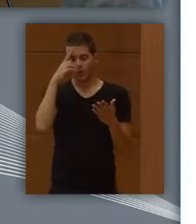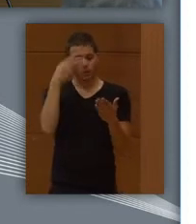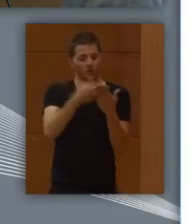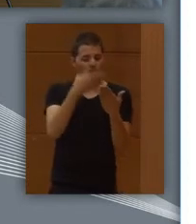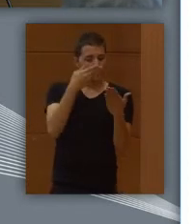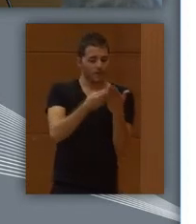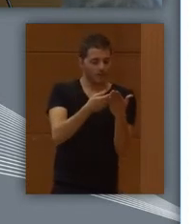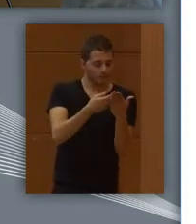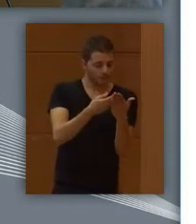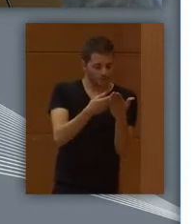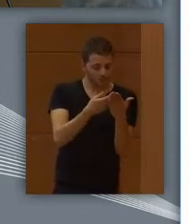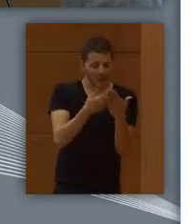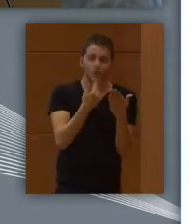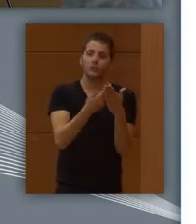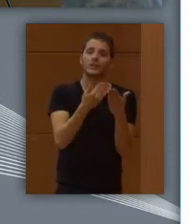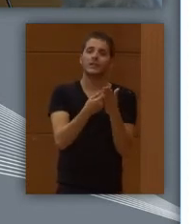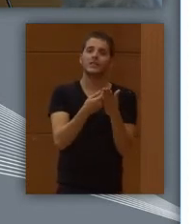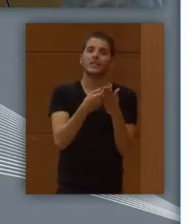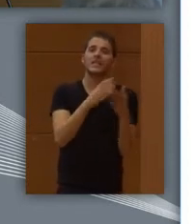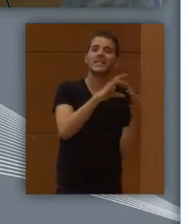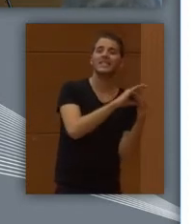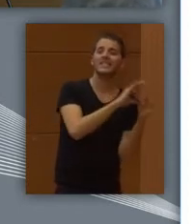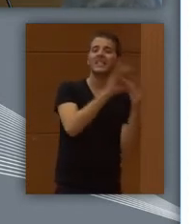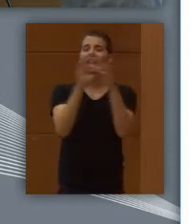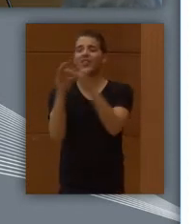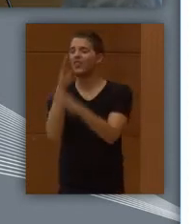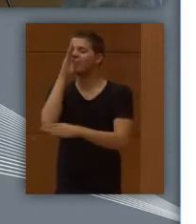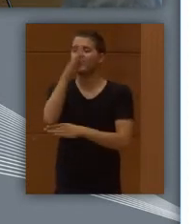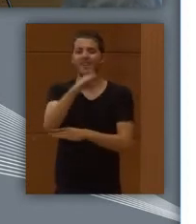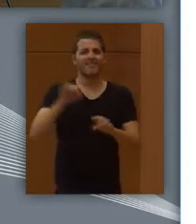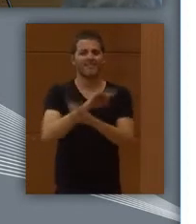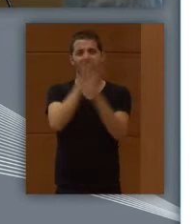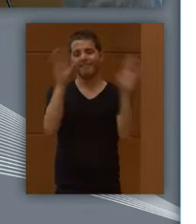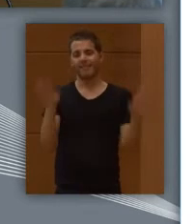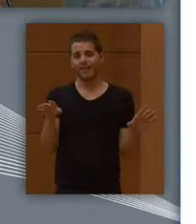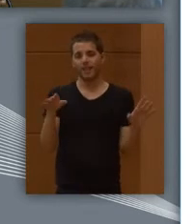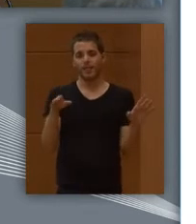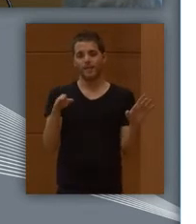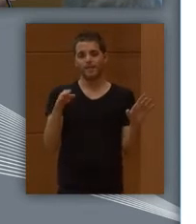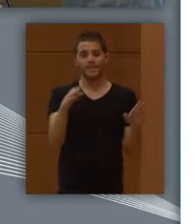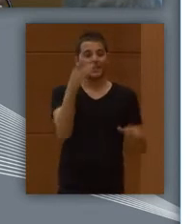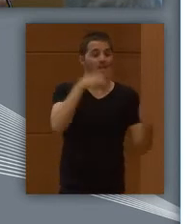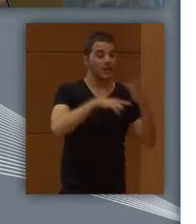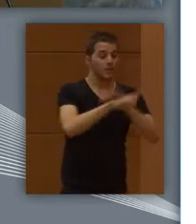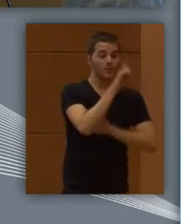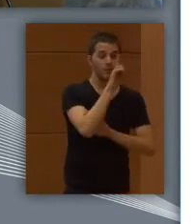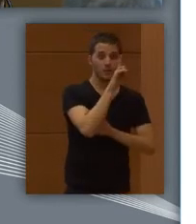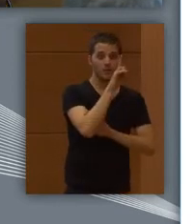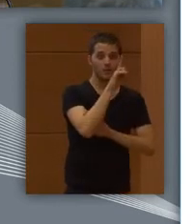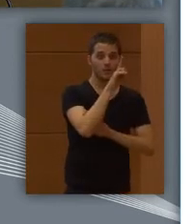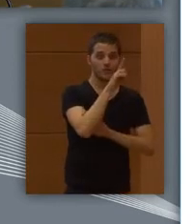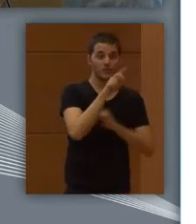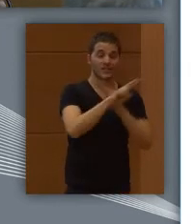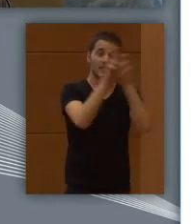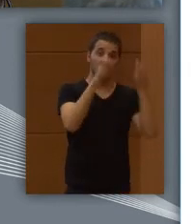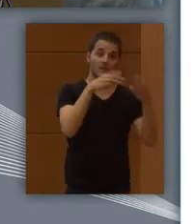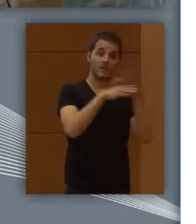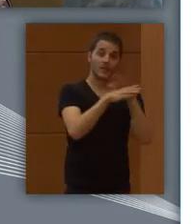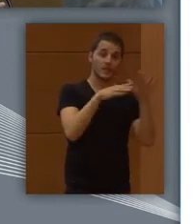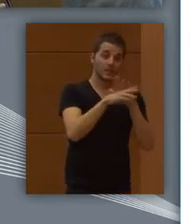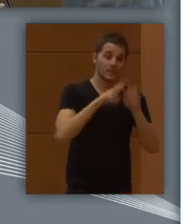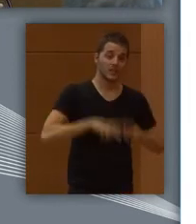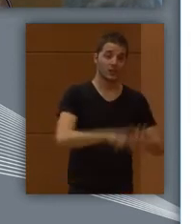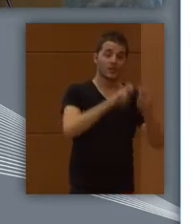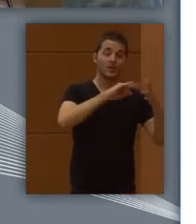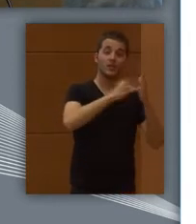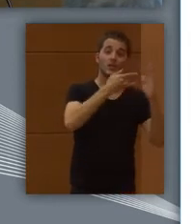constatamos que esté existiendo una correlación directa y clara entre el progreso en términos de accesibilidad e